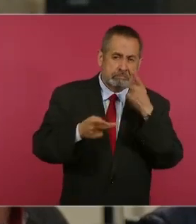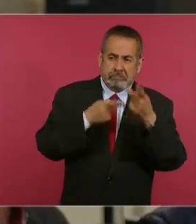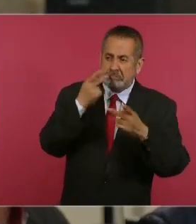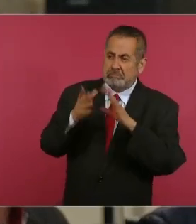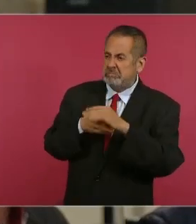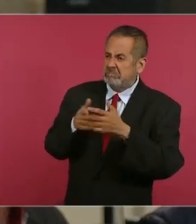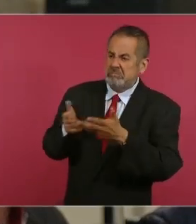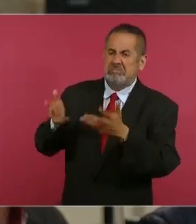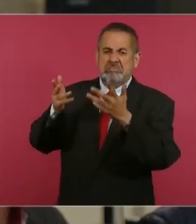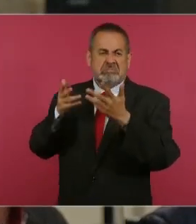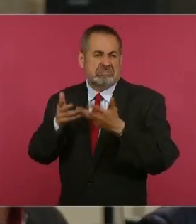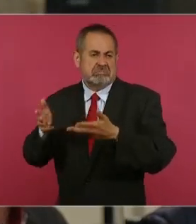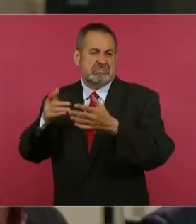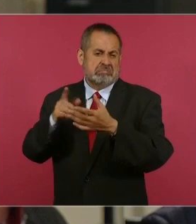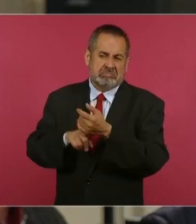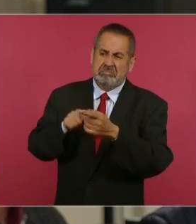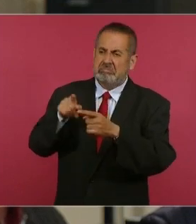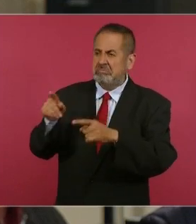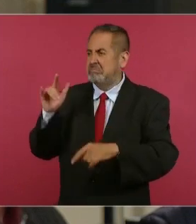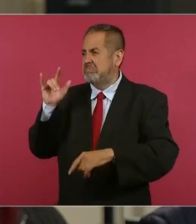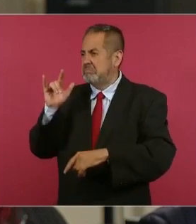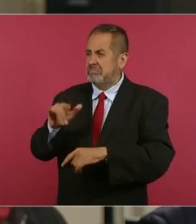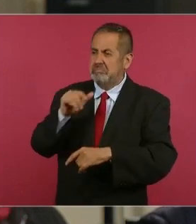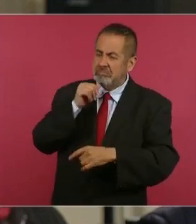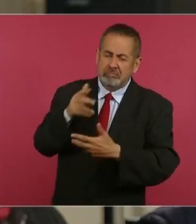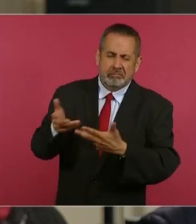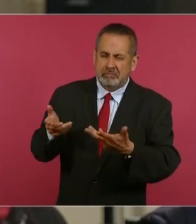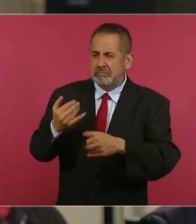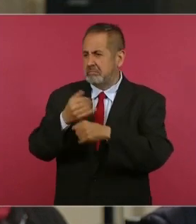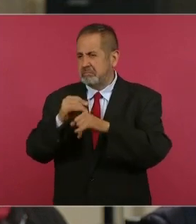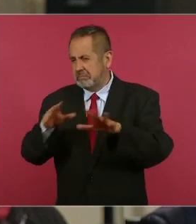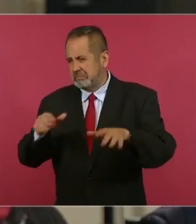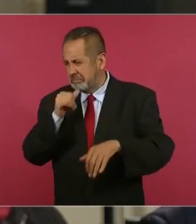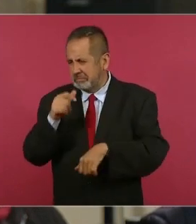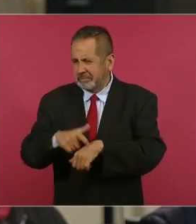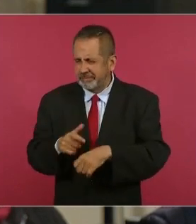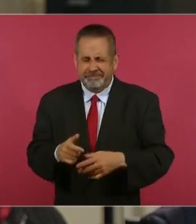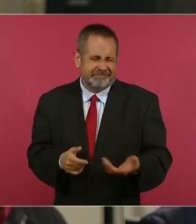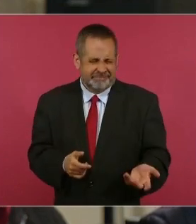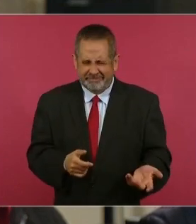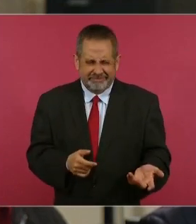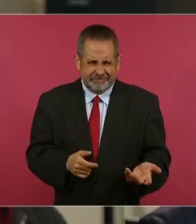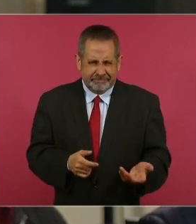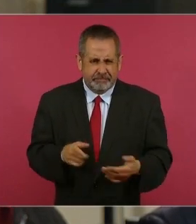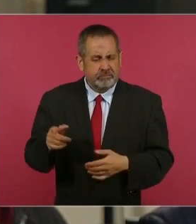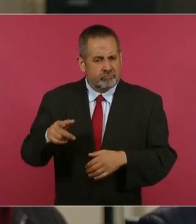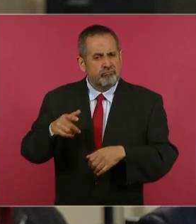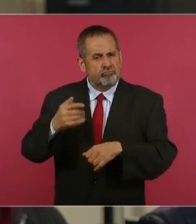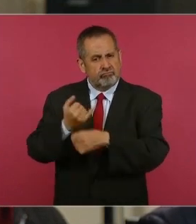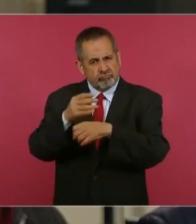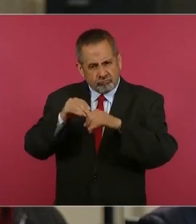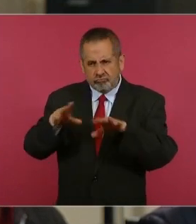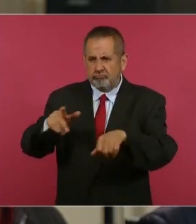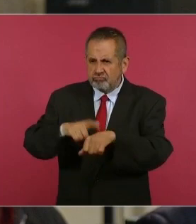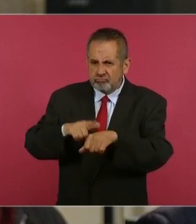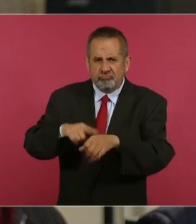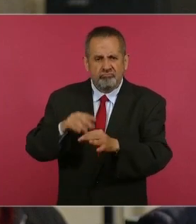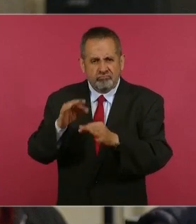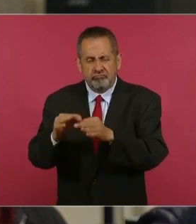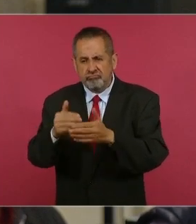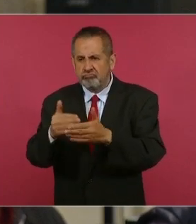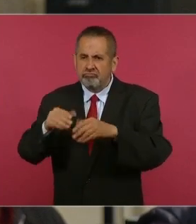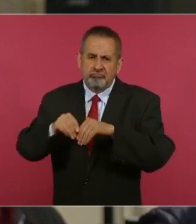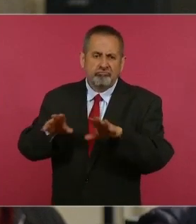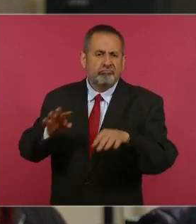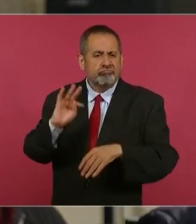de por qué no llegó vía aérea usted, se habla de que no se informó a tiempo. Preguntarle, presidente, ¿se informó a tiempo? Tal vez este número